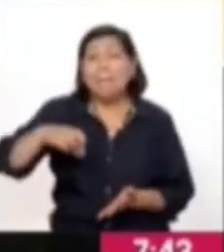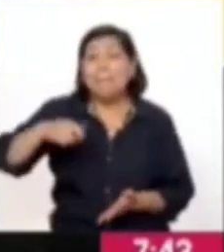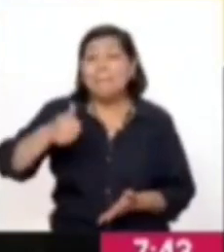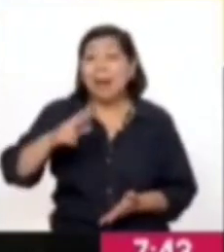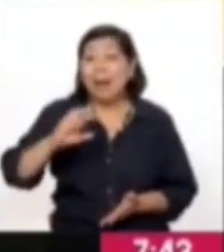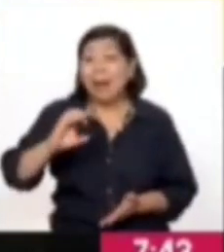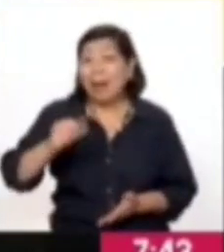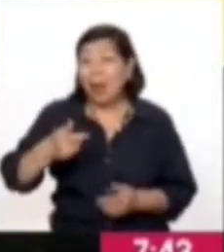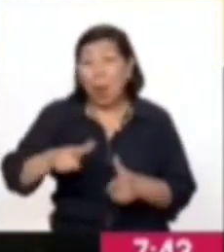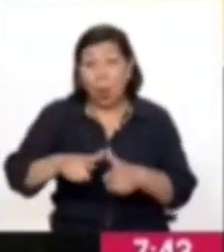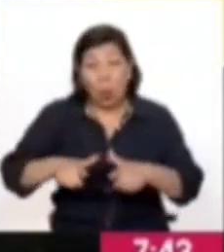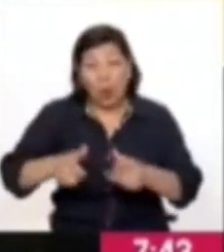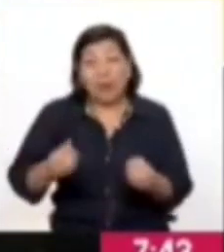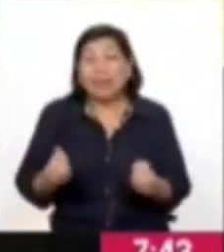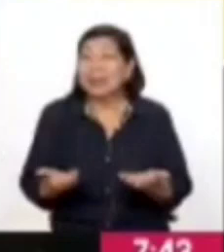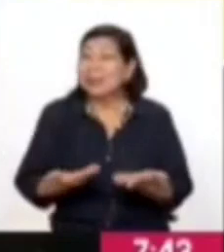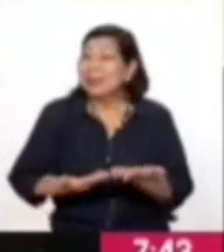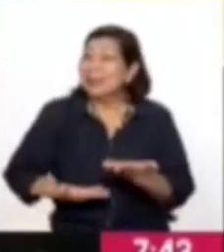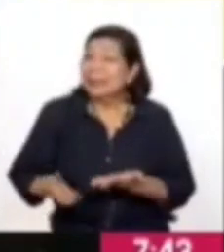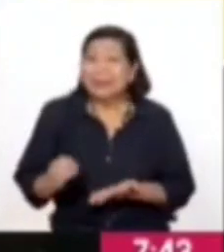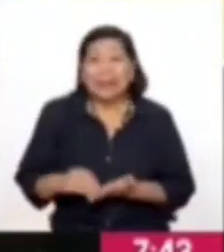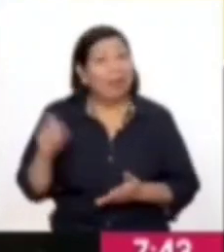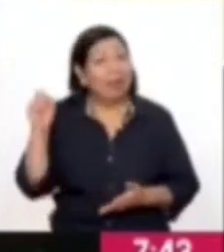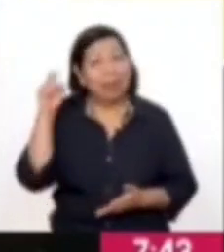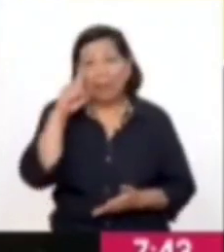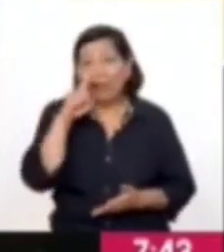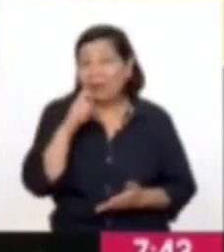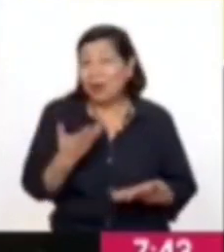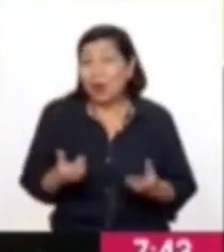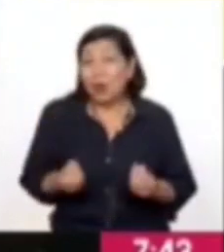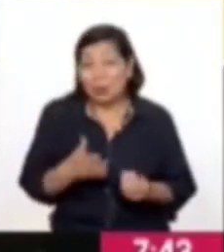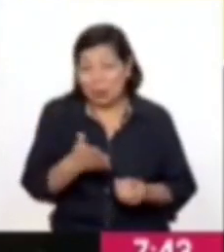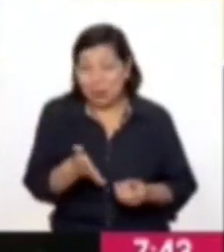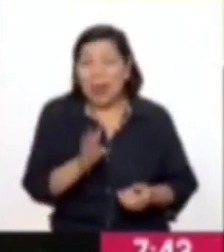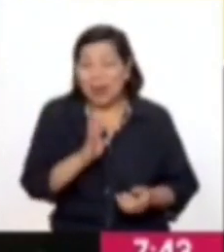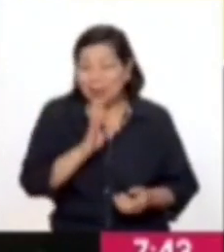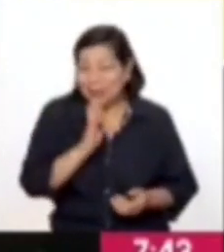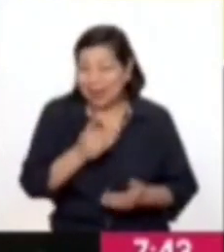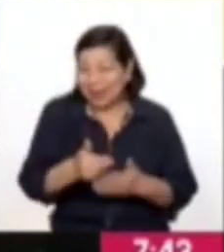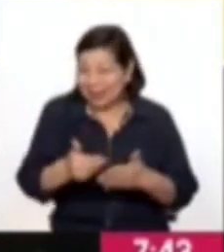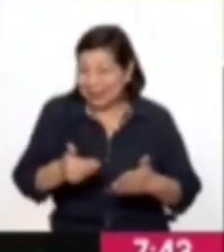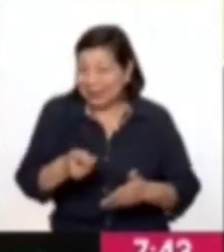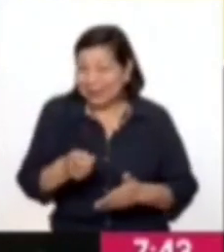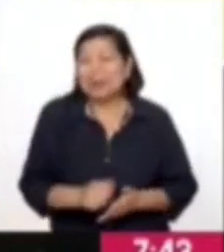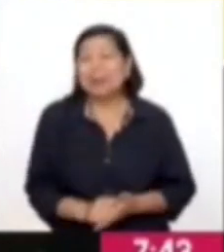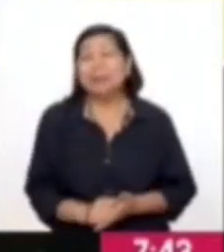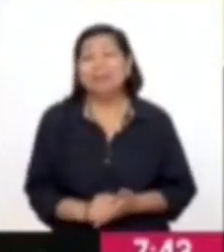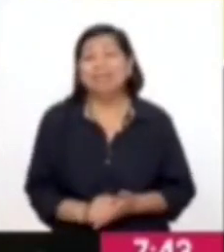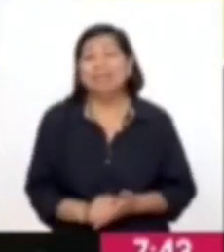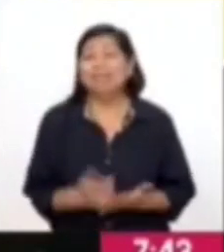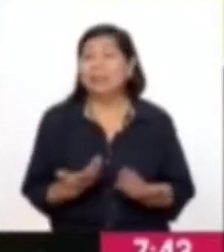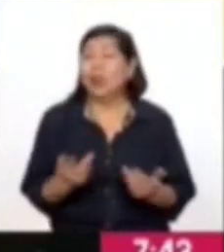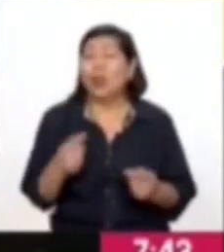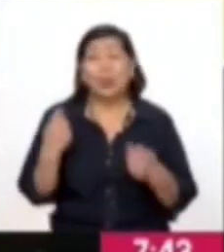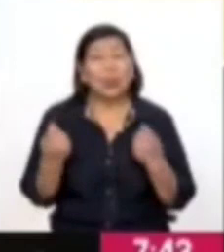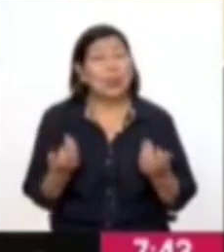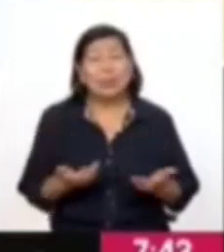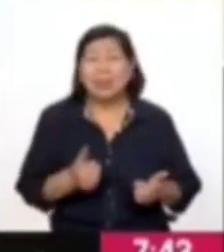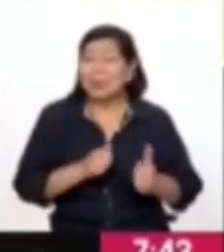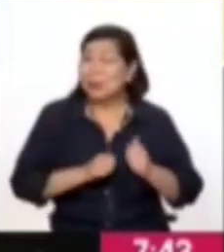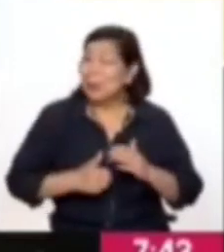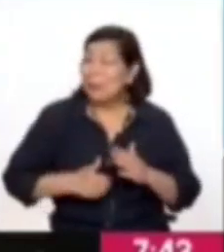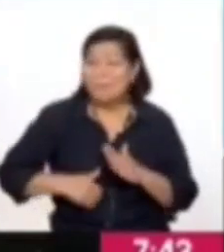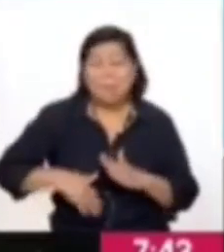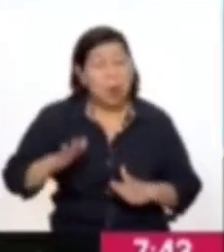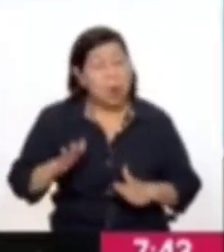Paracas, así que la situación se torna nuevamente difícil y como tú bien lo has dicho, Nicolás, el turismo se ve